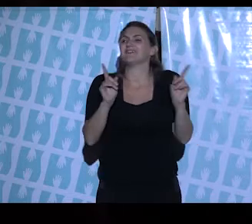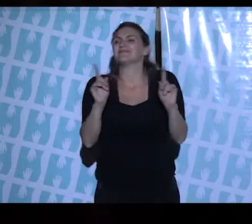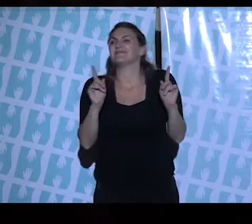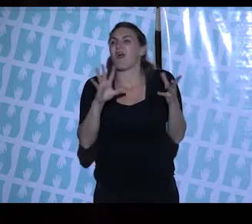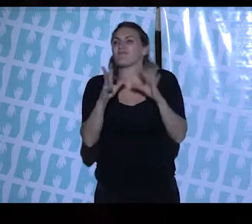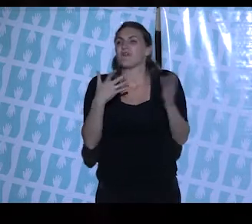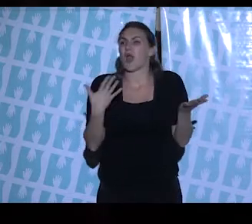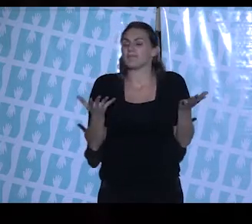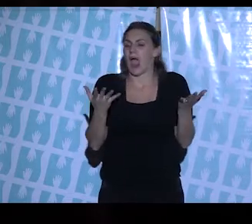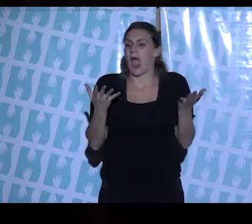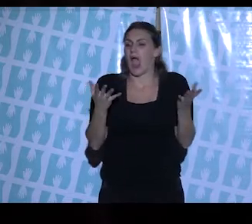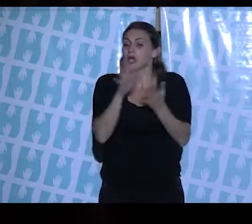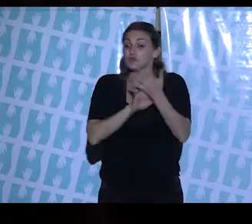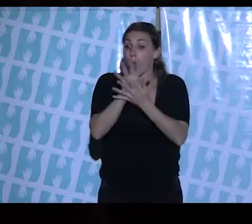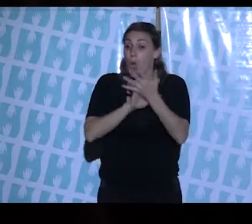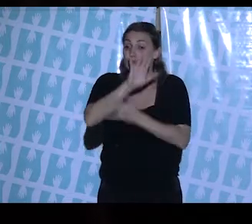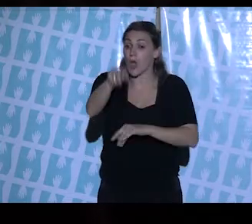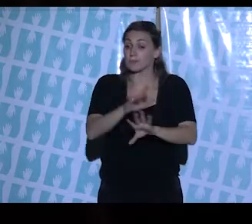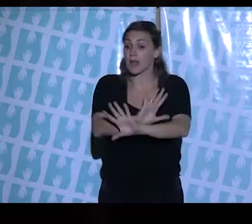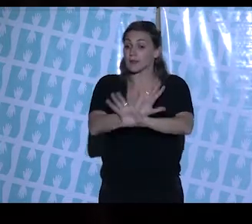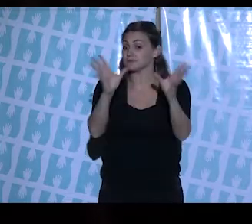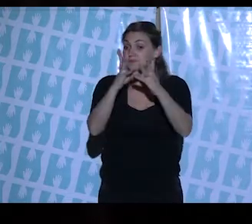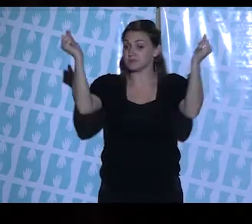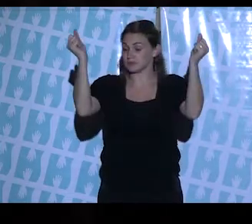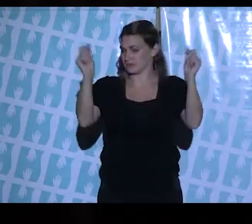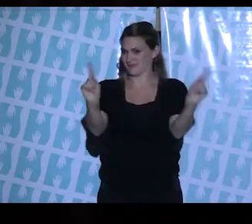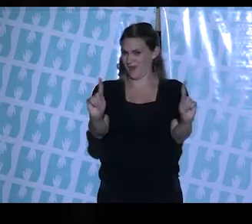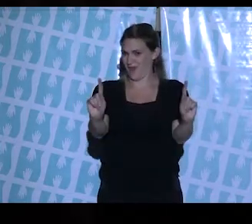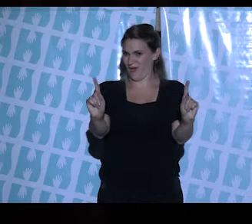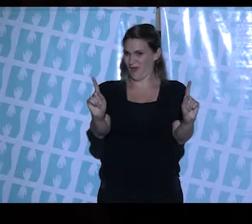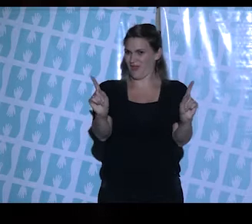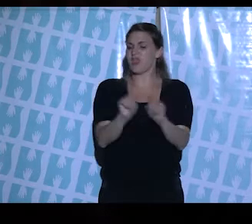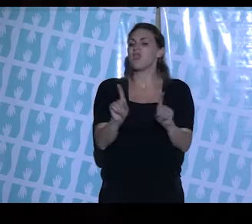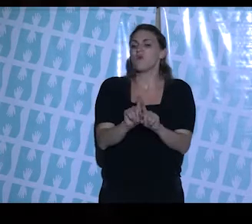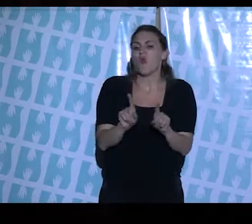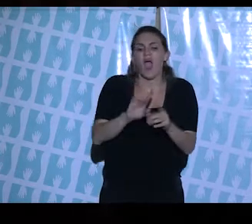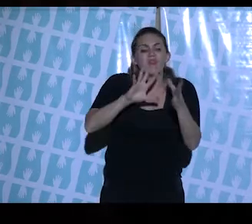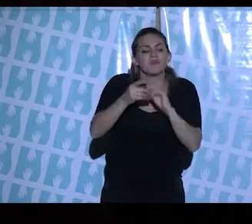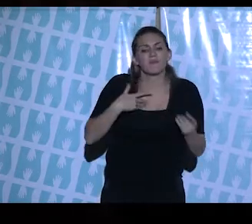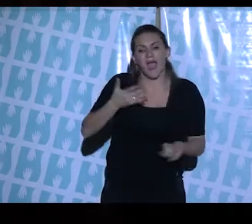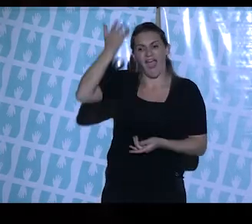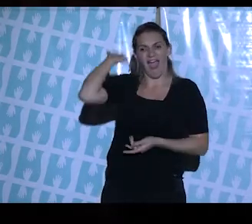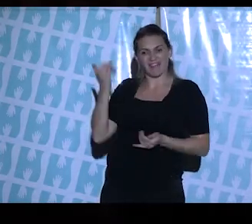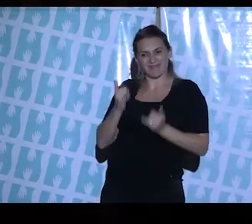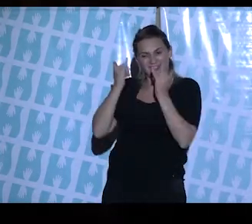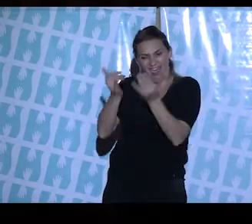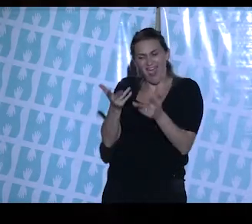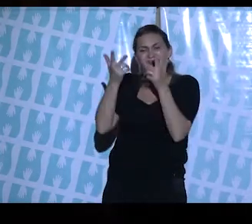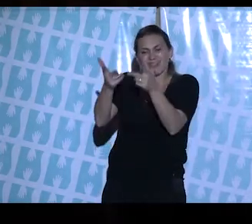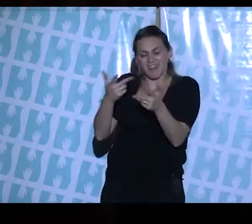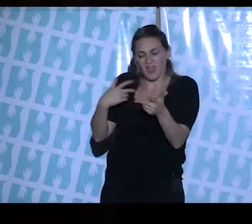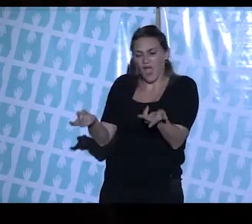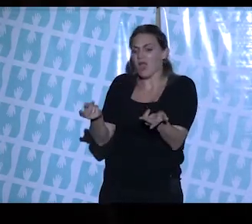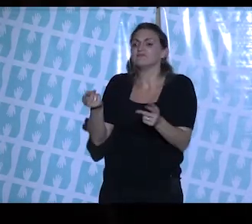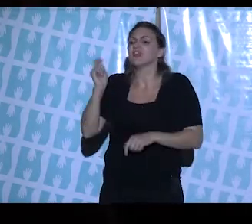necesariamente son curables. De la misma manera que yo ilustré el ejemplo de lo escalofriante que puede ser la diabetes, díganme quién